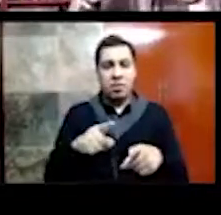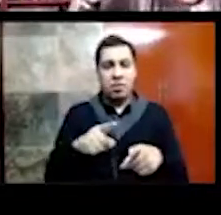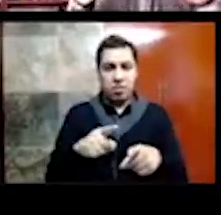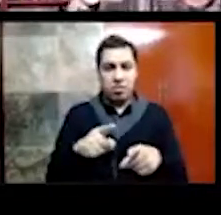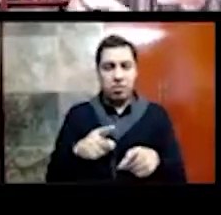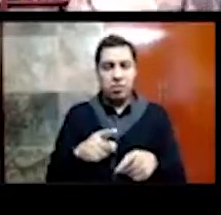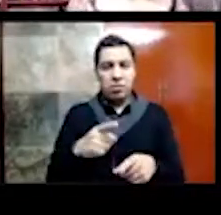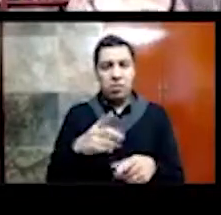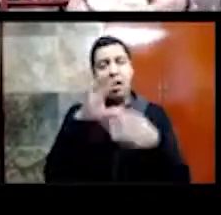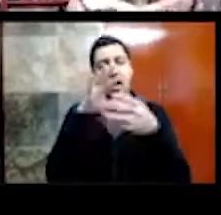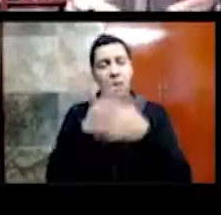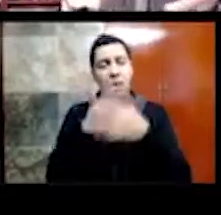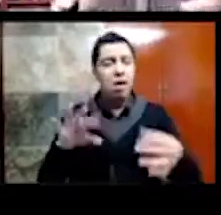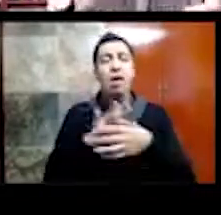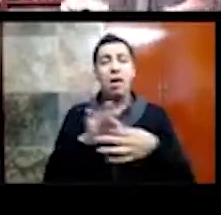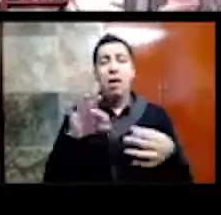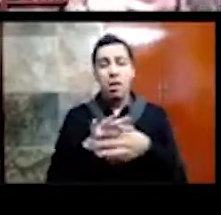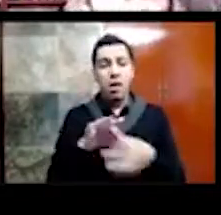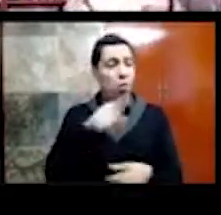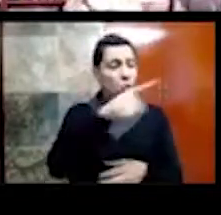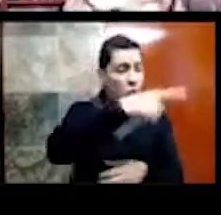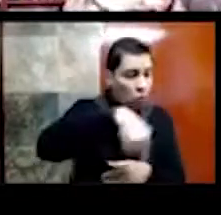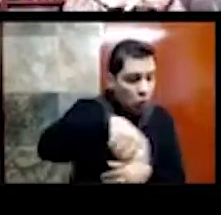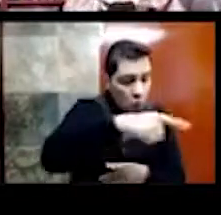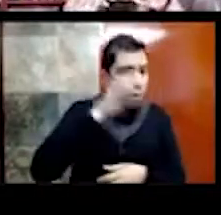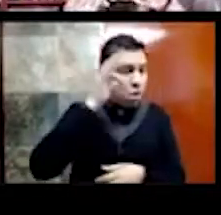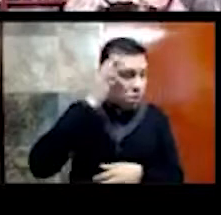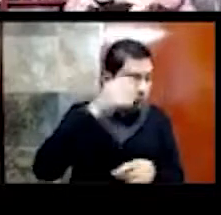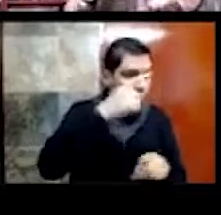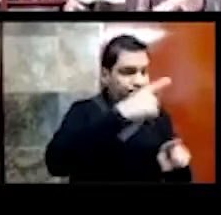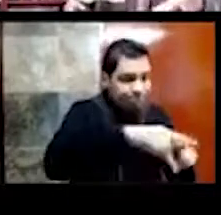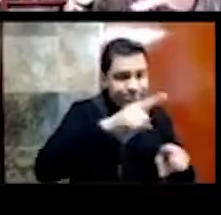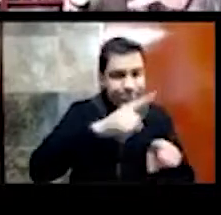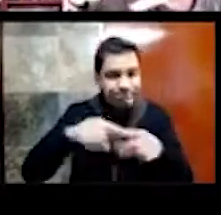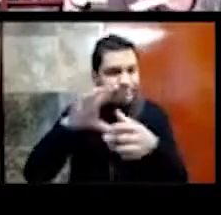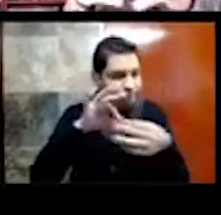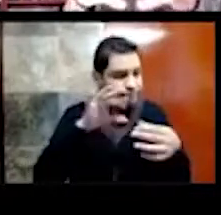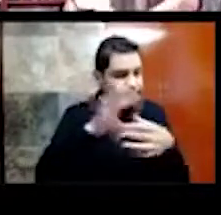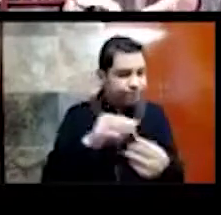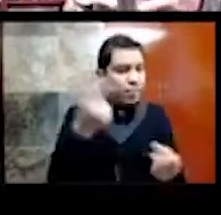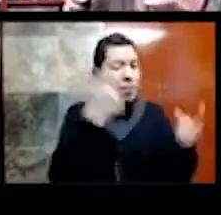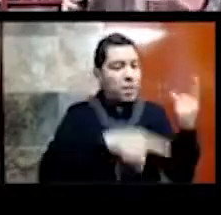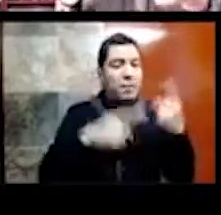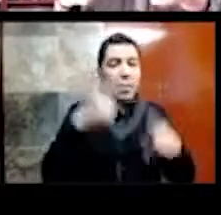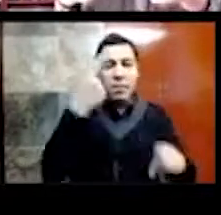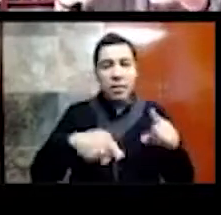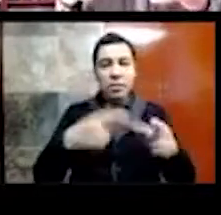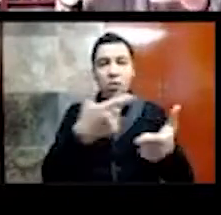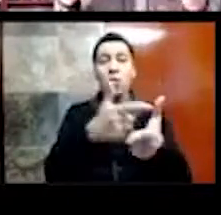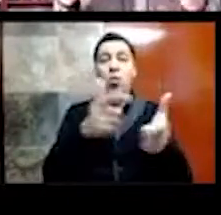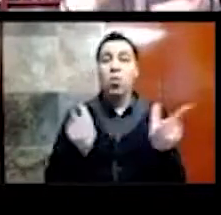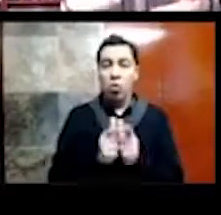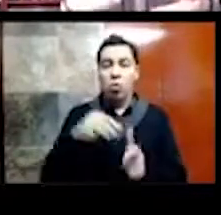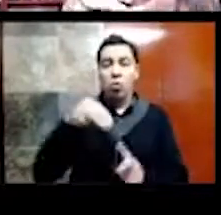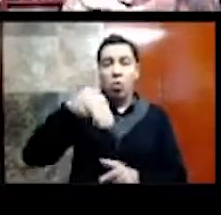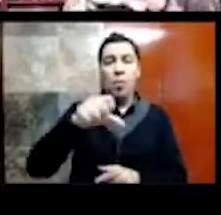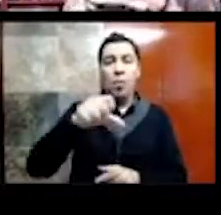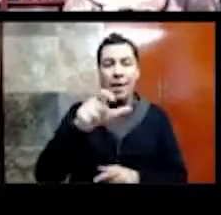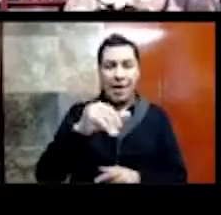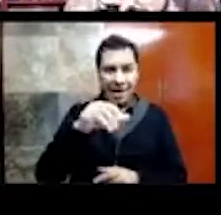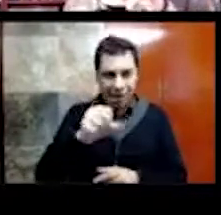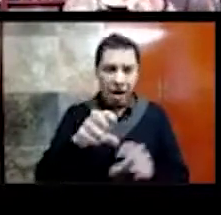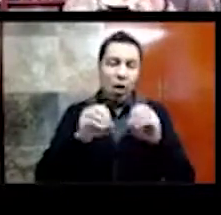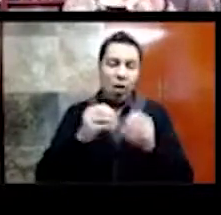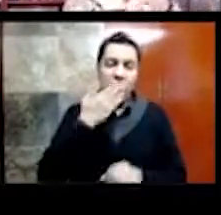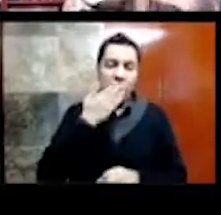las personas de la institución central mexica o azteca, que son estos